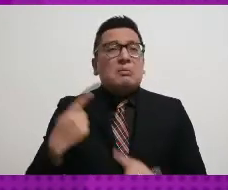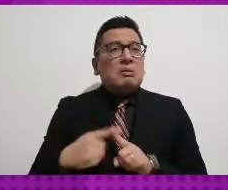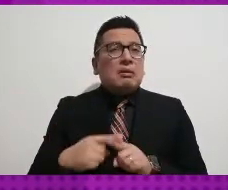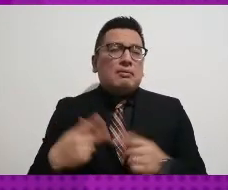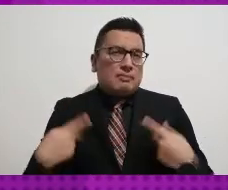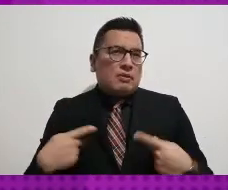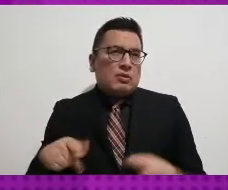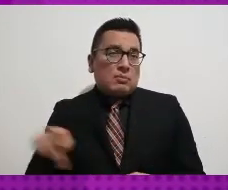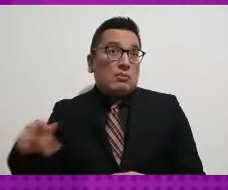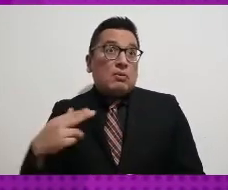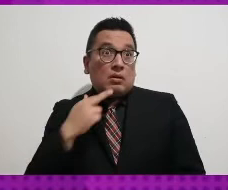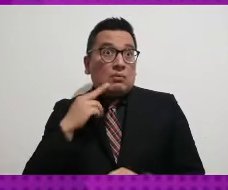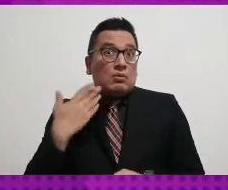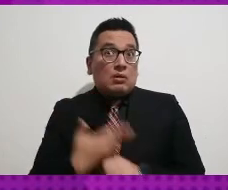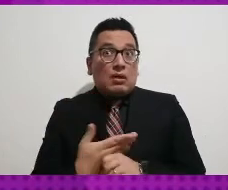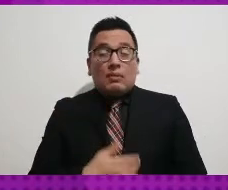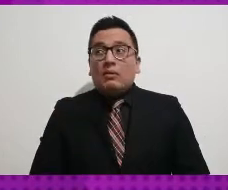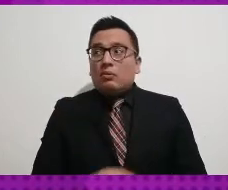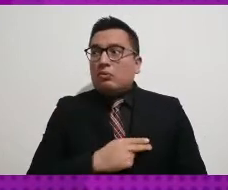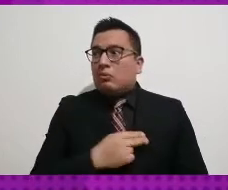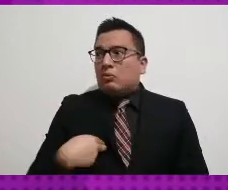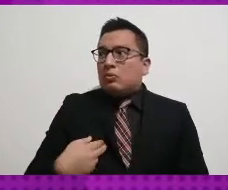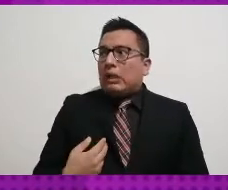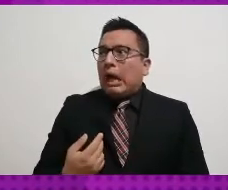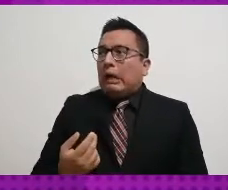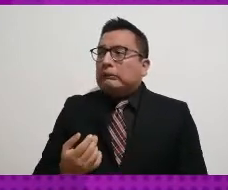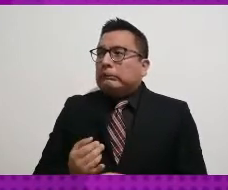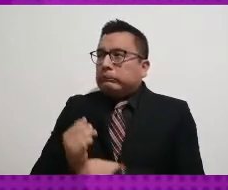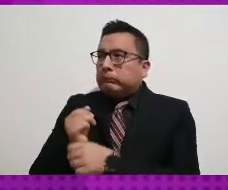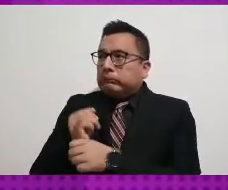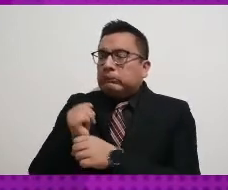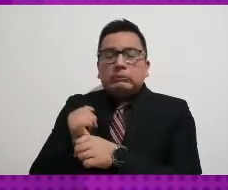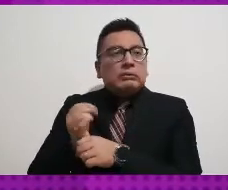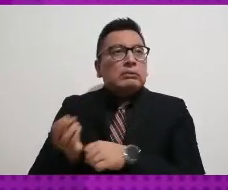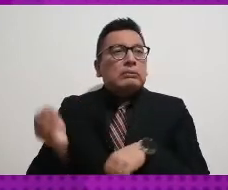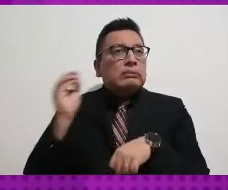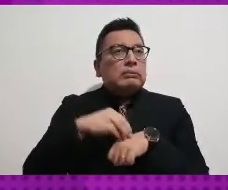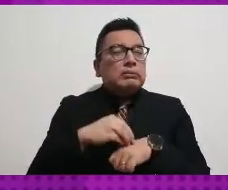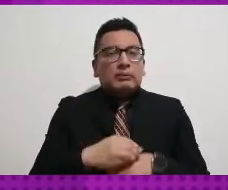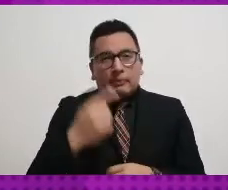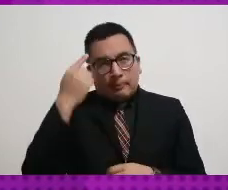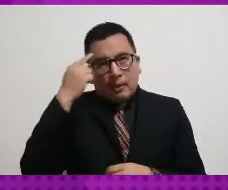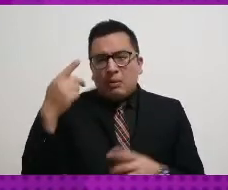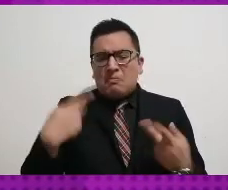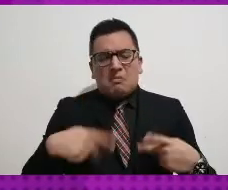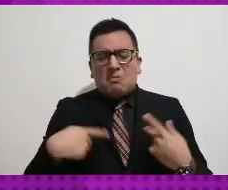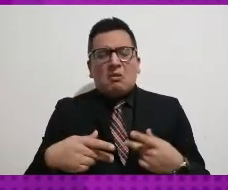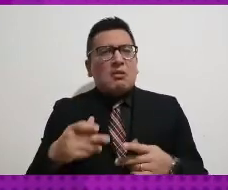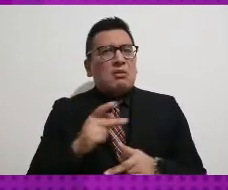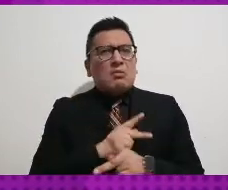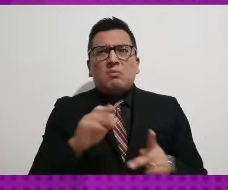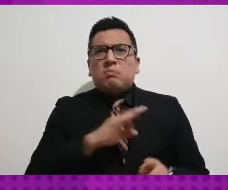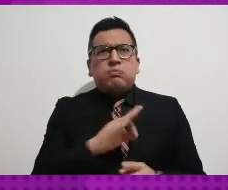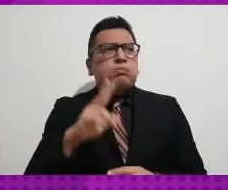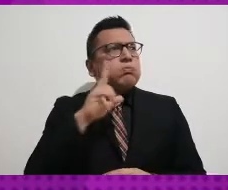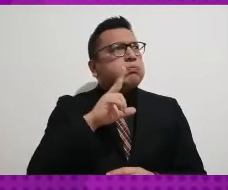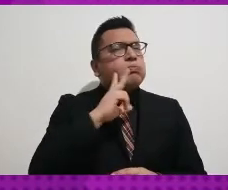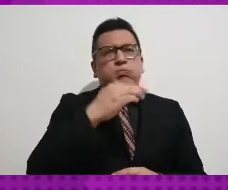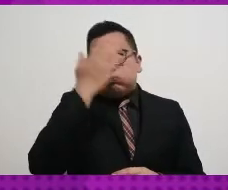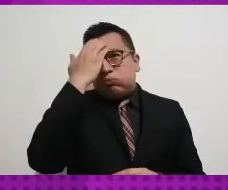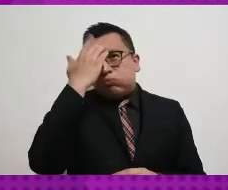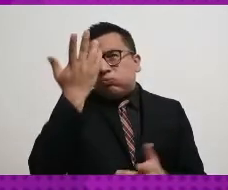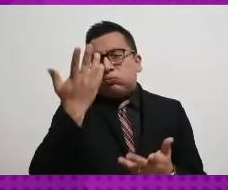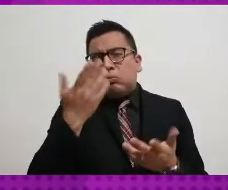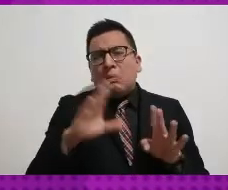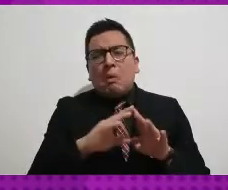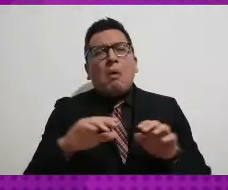ley, publicada para que los ciudadanos la consulten desde cualquier, inclusive teléfono inteligente.